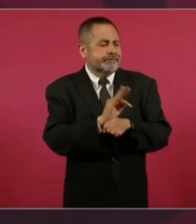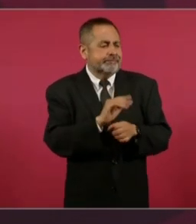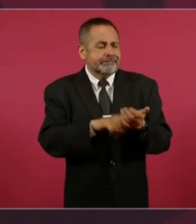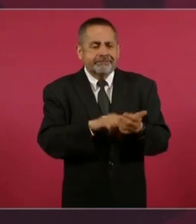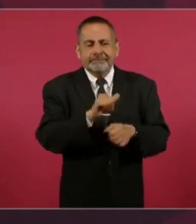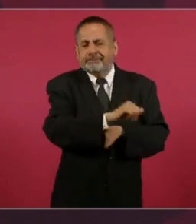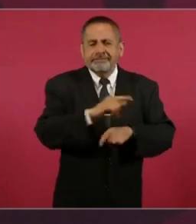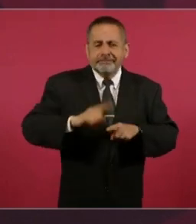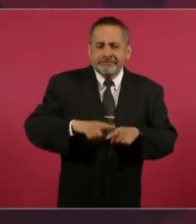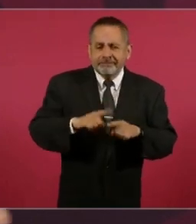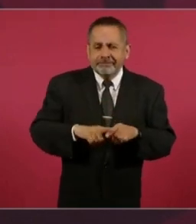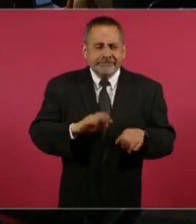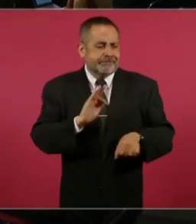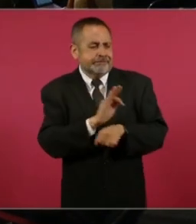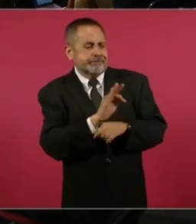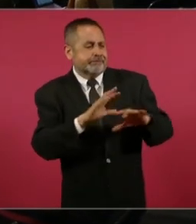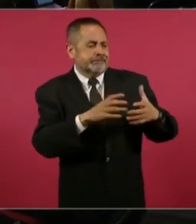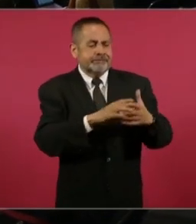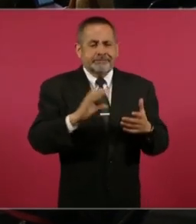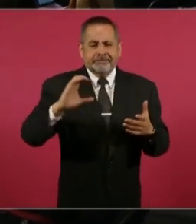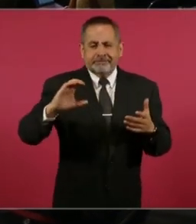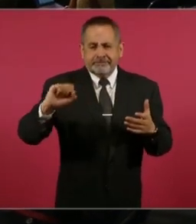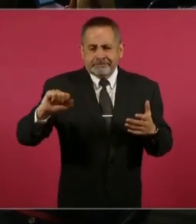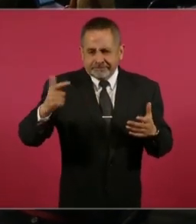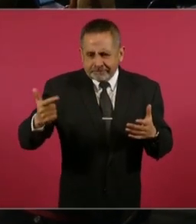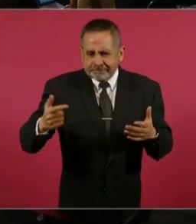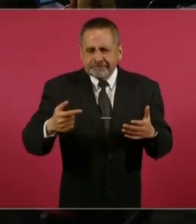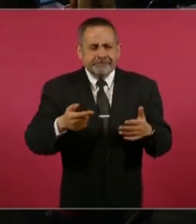protege esas Salinas de